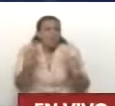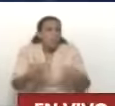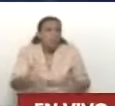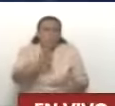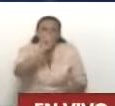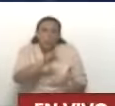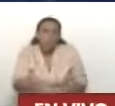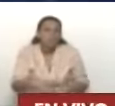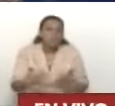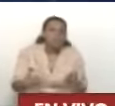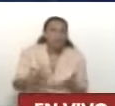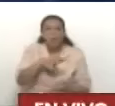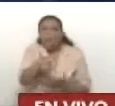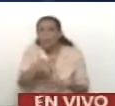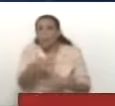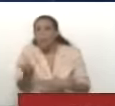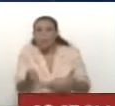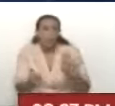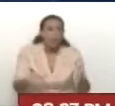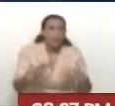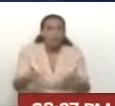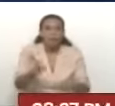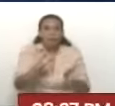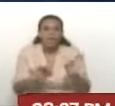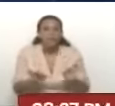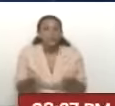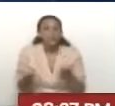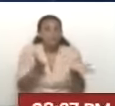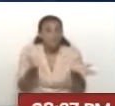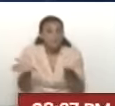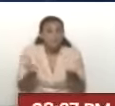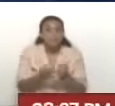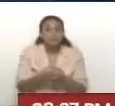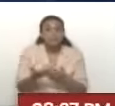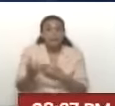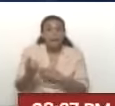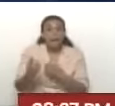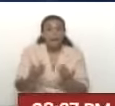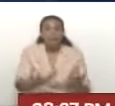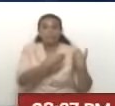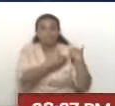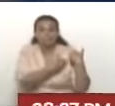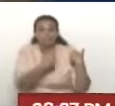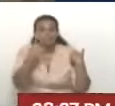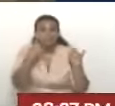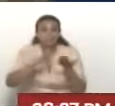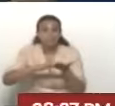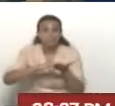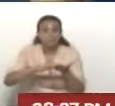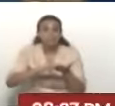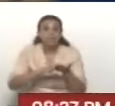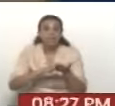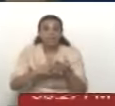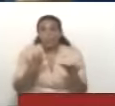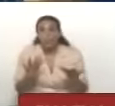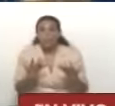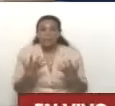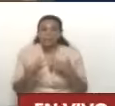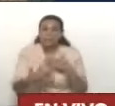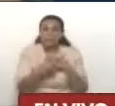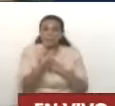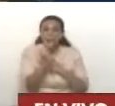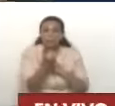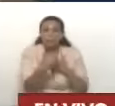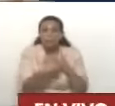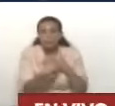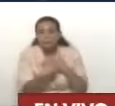de nuestro pueblo. Y parte de ello ha sido los servicios públicos. Usted nos ha dado la tarea de poder recuperarlo en medio de la agresión imperial,